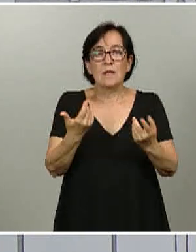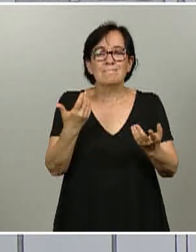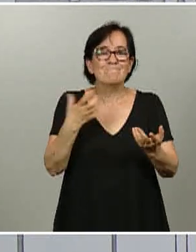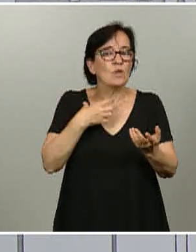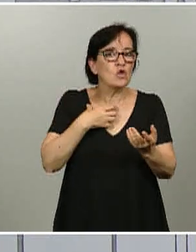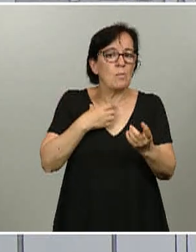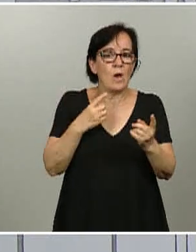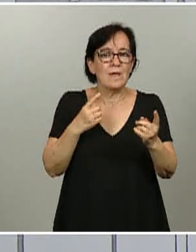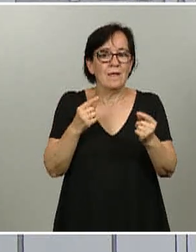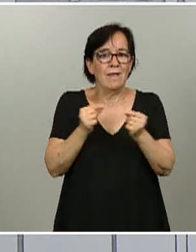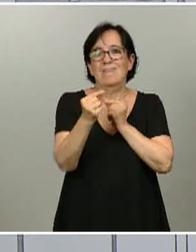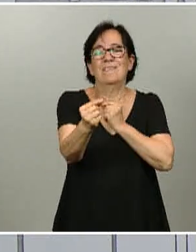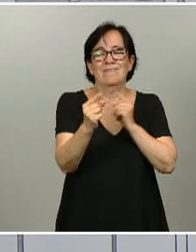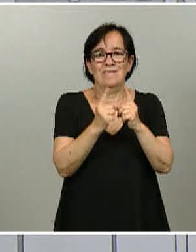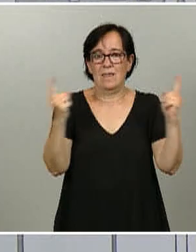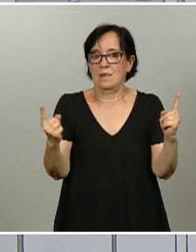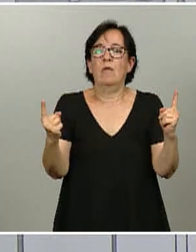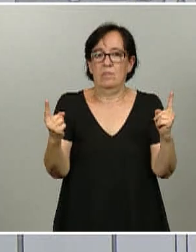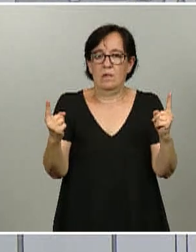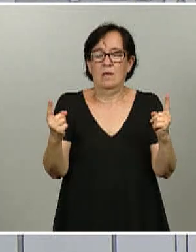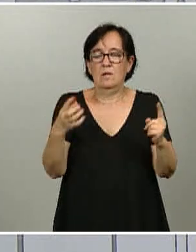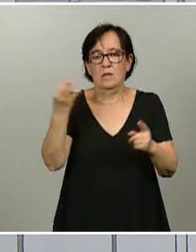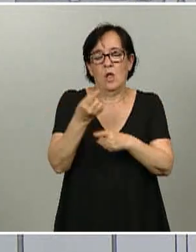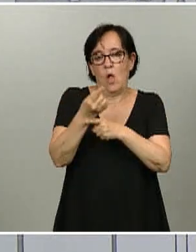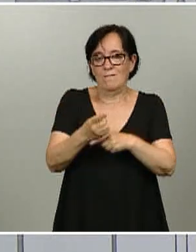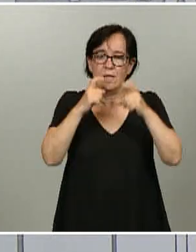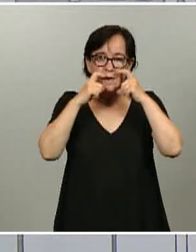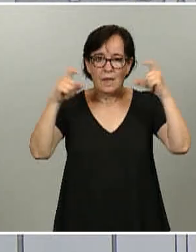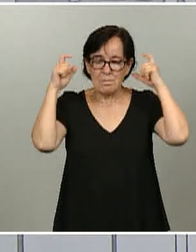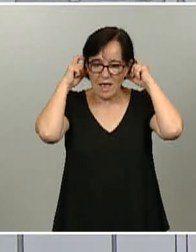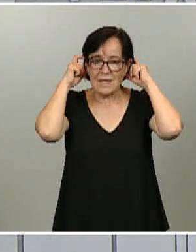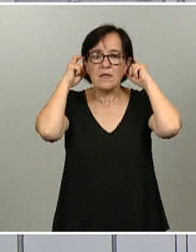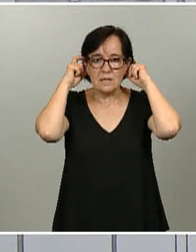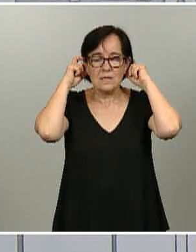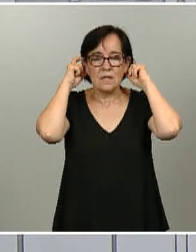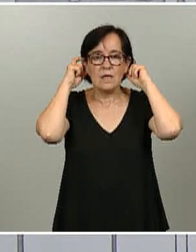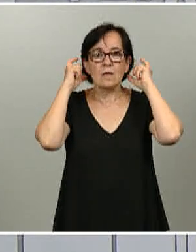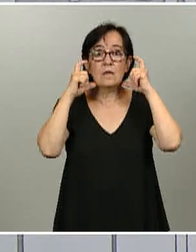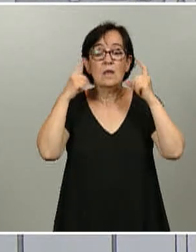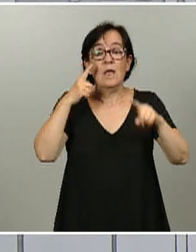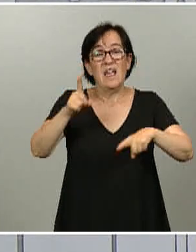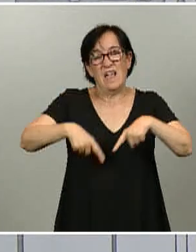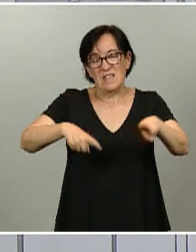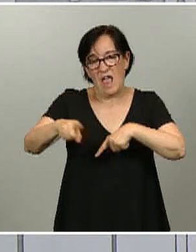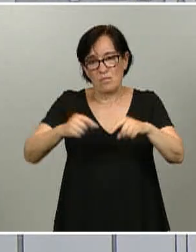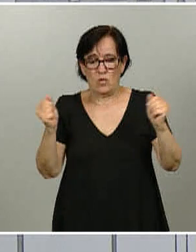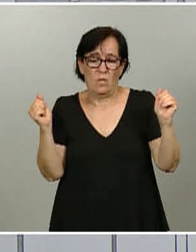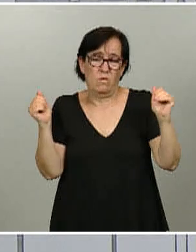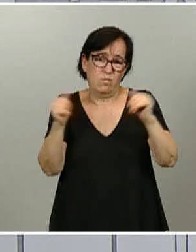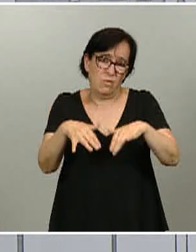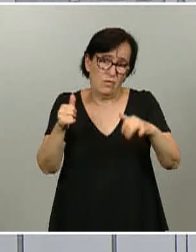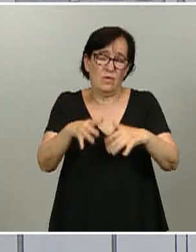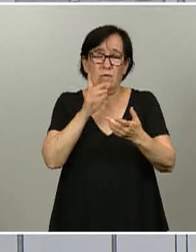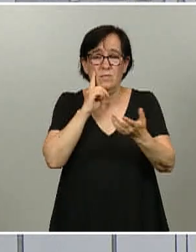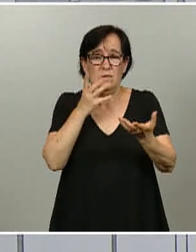distancia y, por lo tanto, se obliga al uso de las mascarillas y en los transportes masivos, pues por supuesto lo mismo, porque